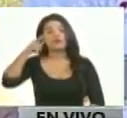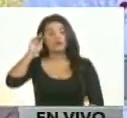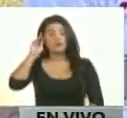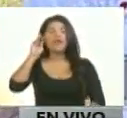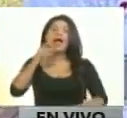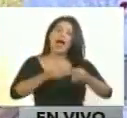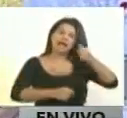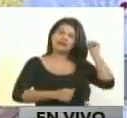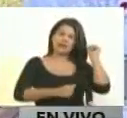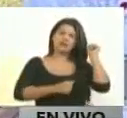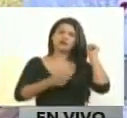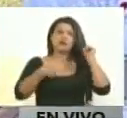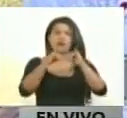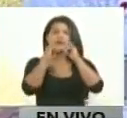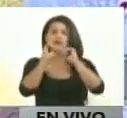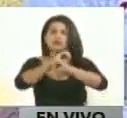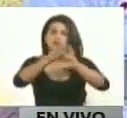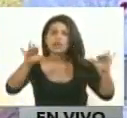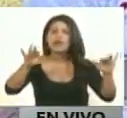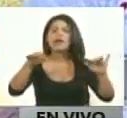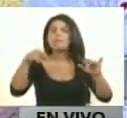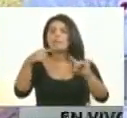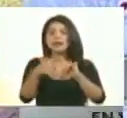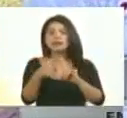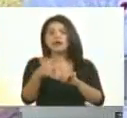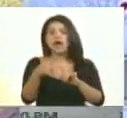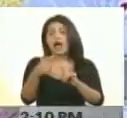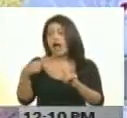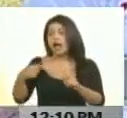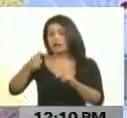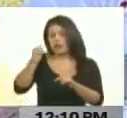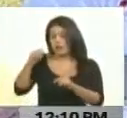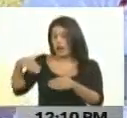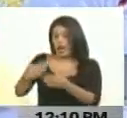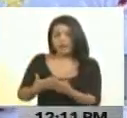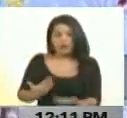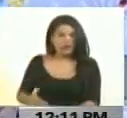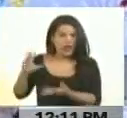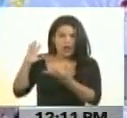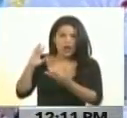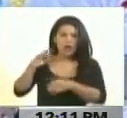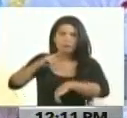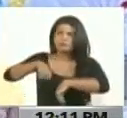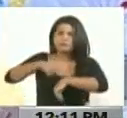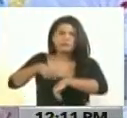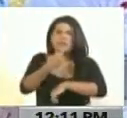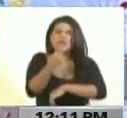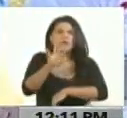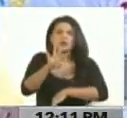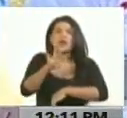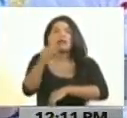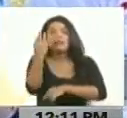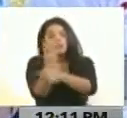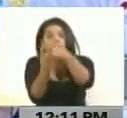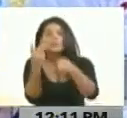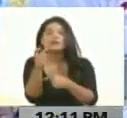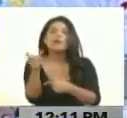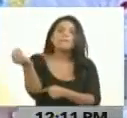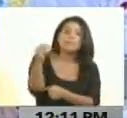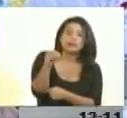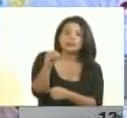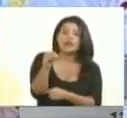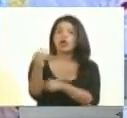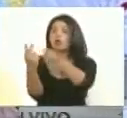el momento de hoy, han sucedido dos casos más. Es decir, que van tres personas en menos de 24 horas y de las cuales dos han